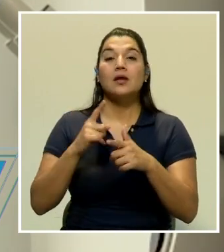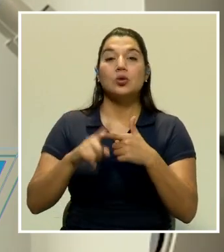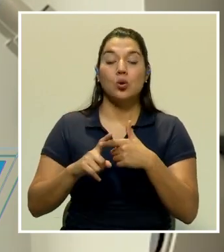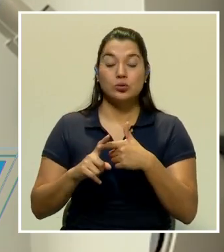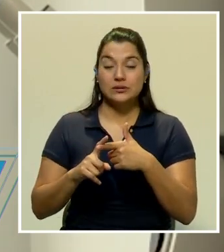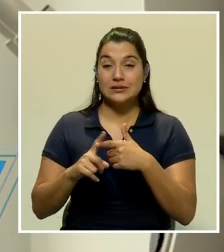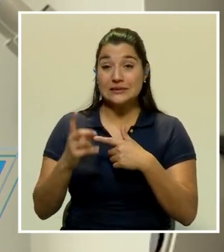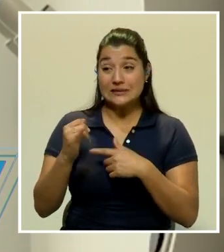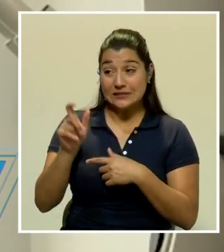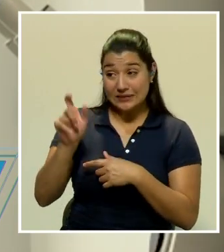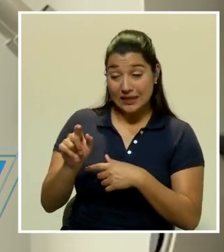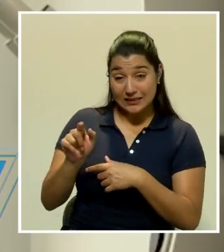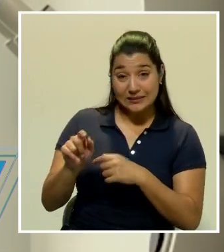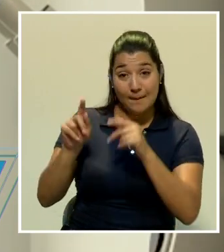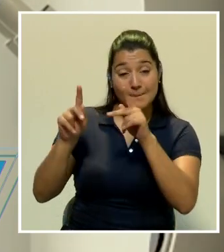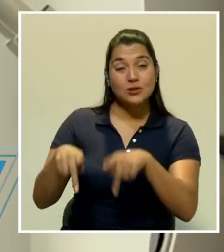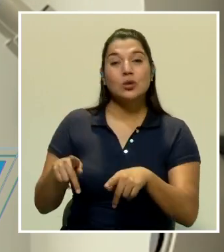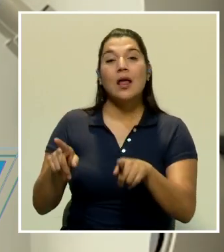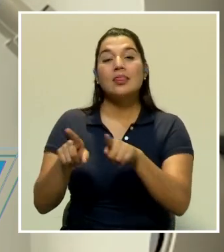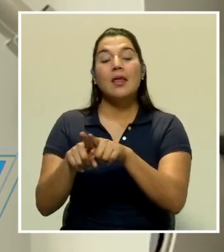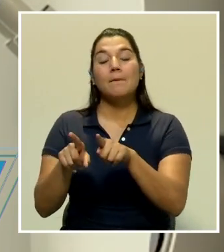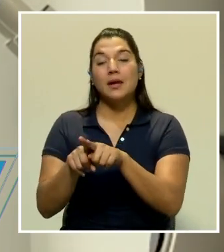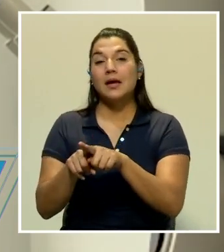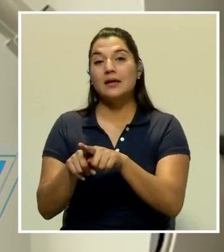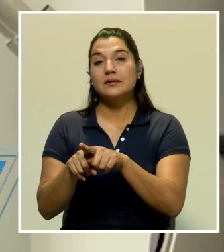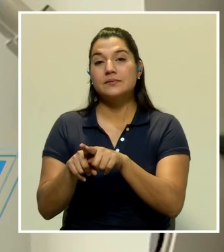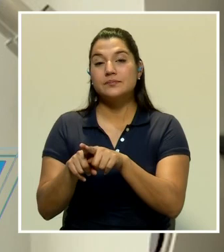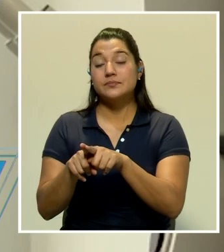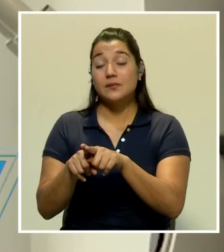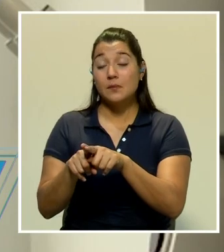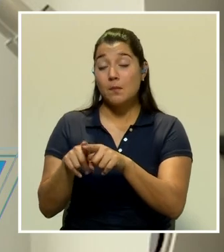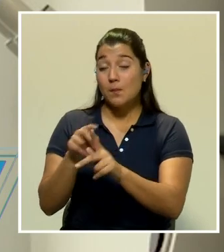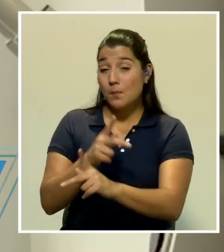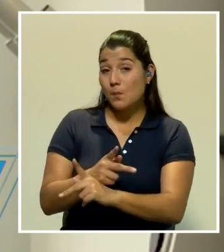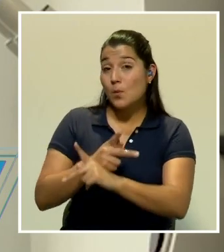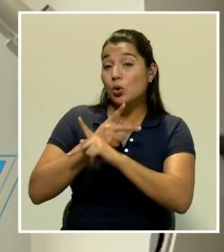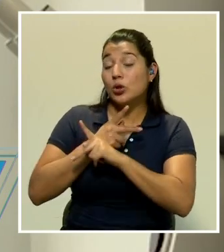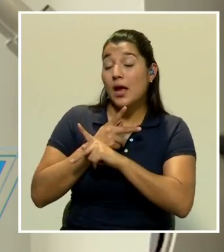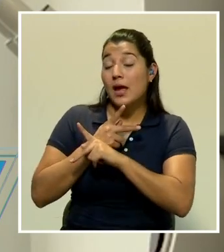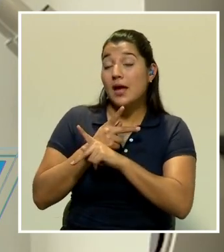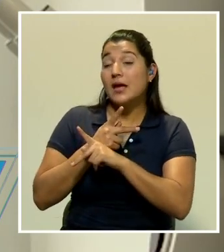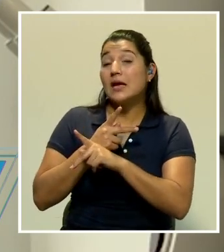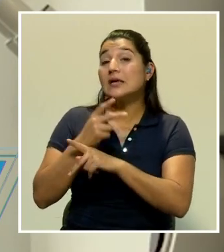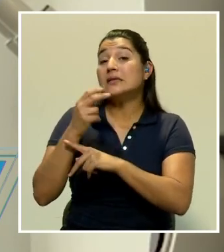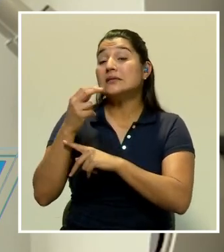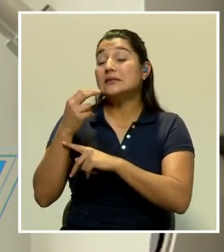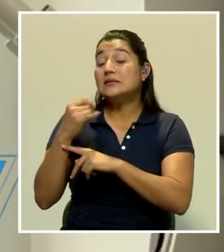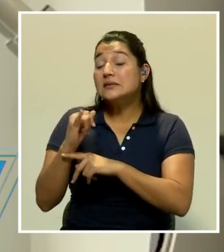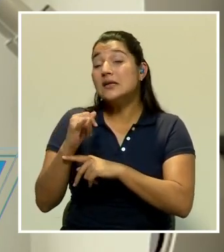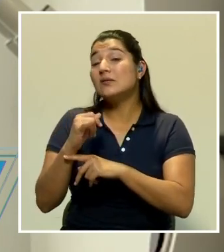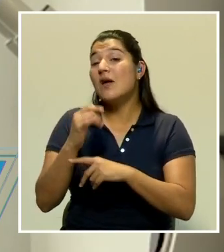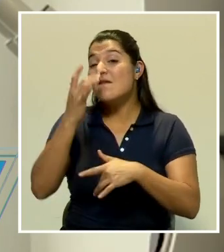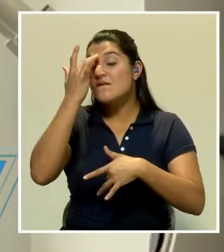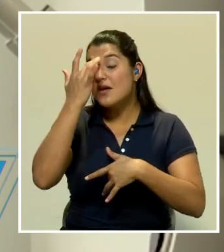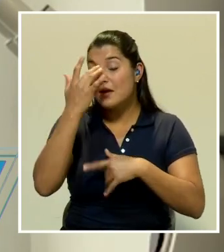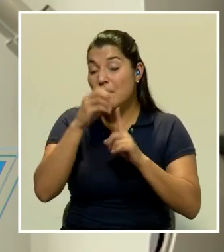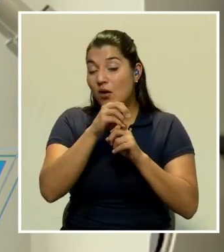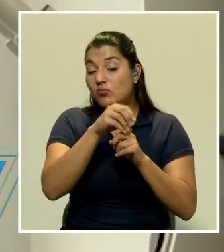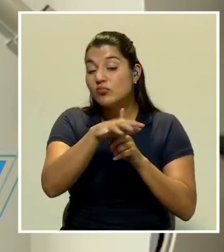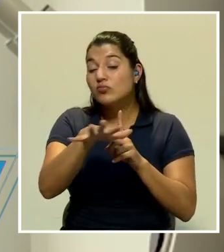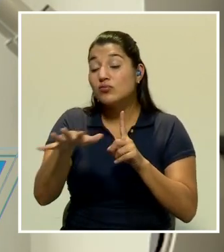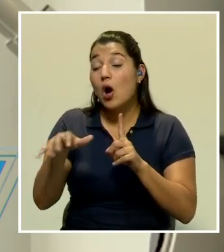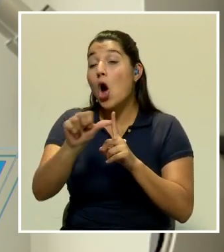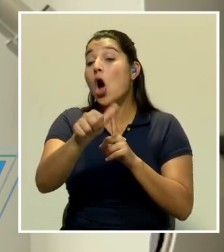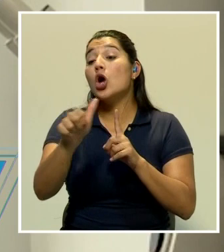si este individuo es también protegido de contaminar a sus contactos. Y esto